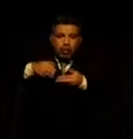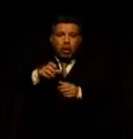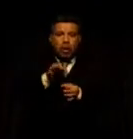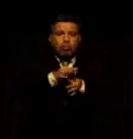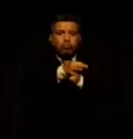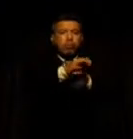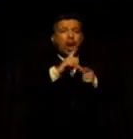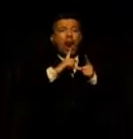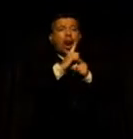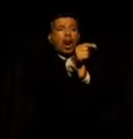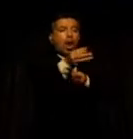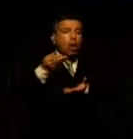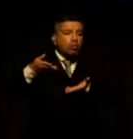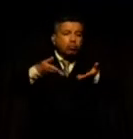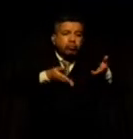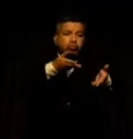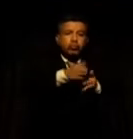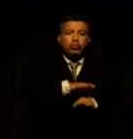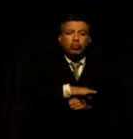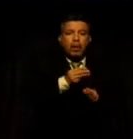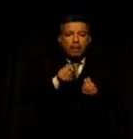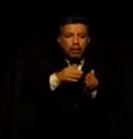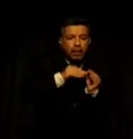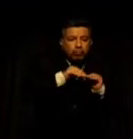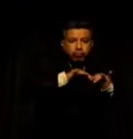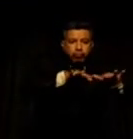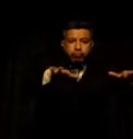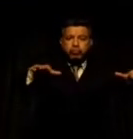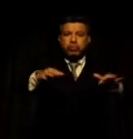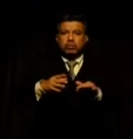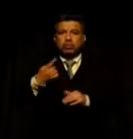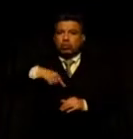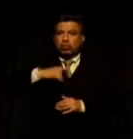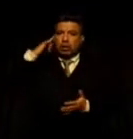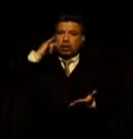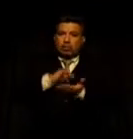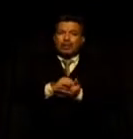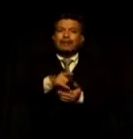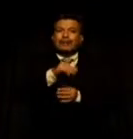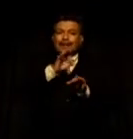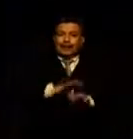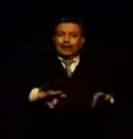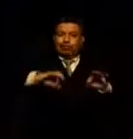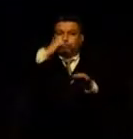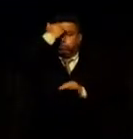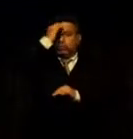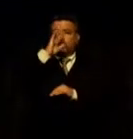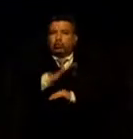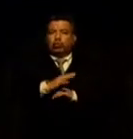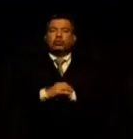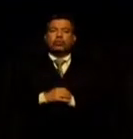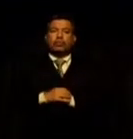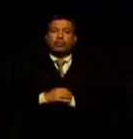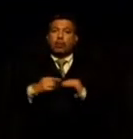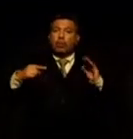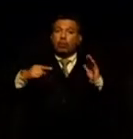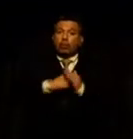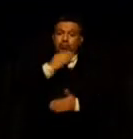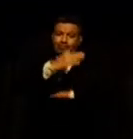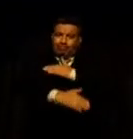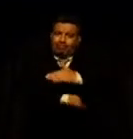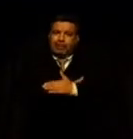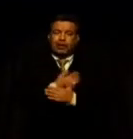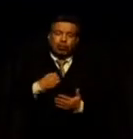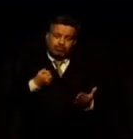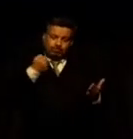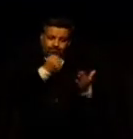dispersos y eso lo que nosotros hemos considerado piedra angular por eso ministra en la insistencia